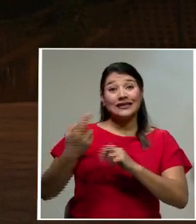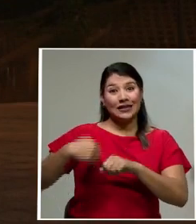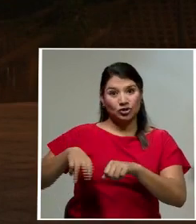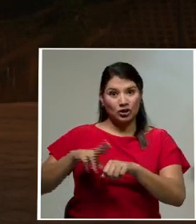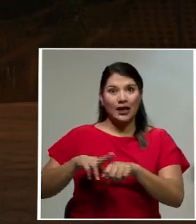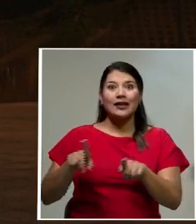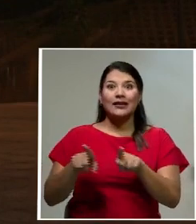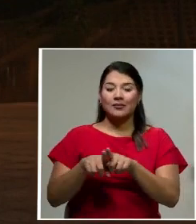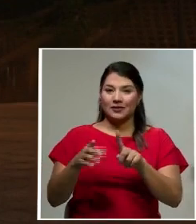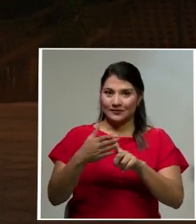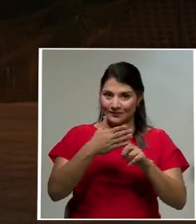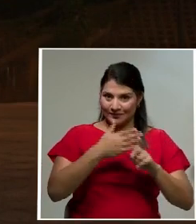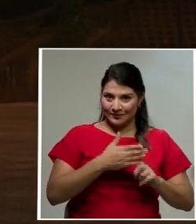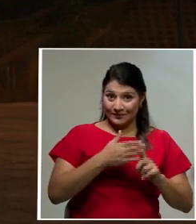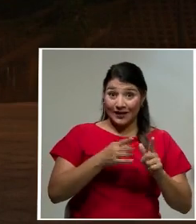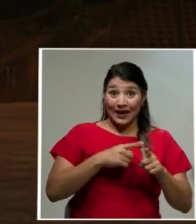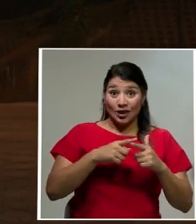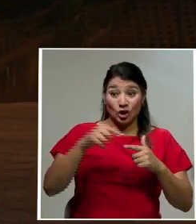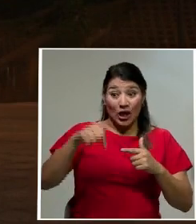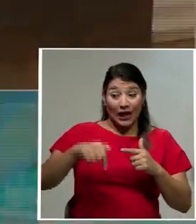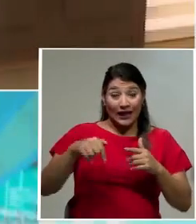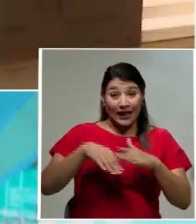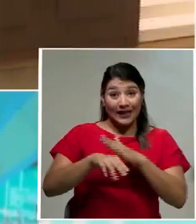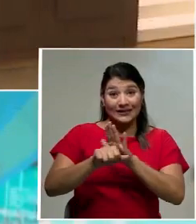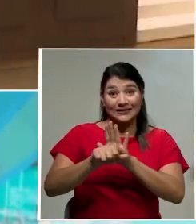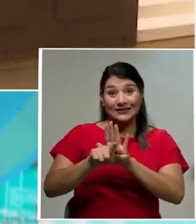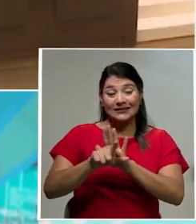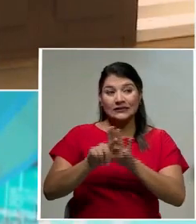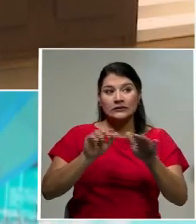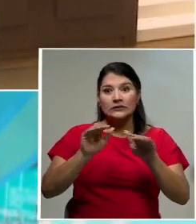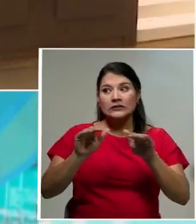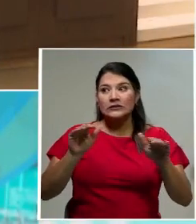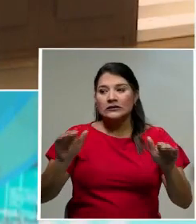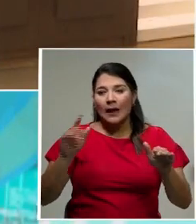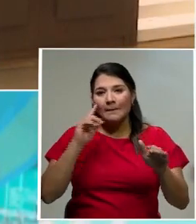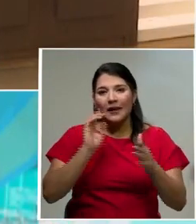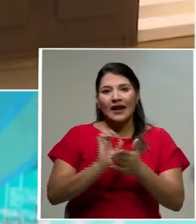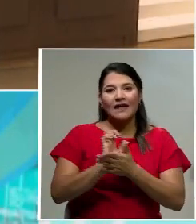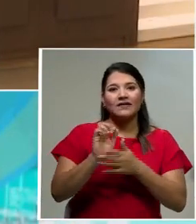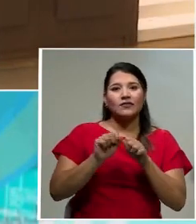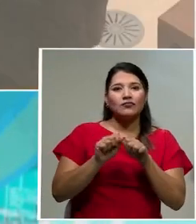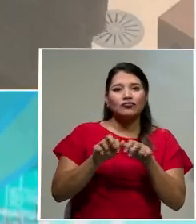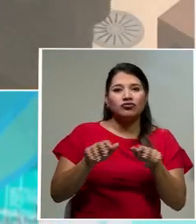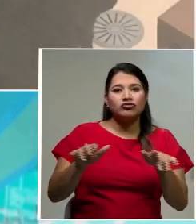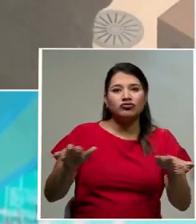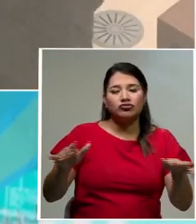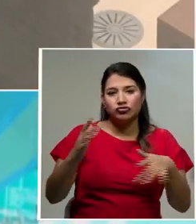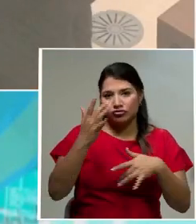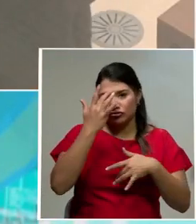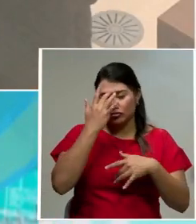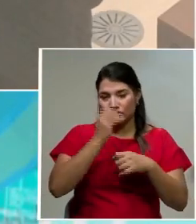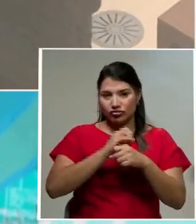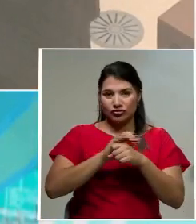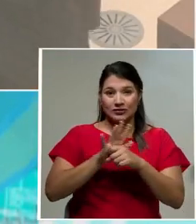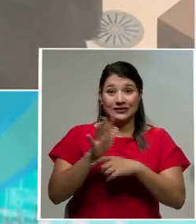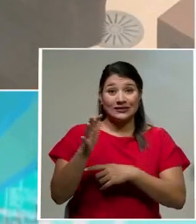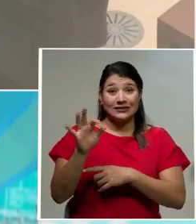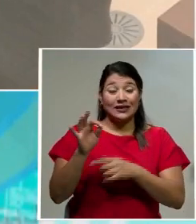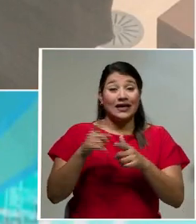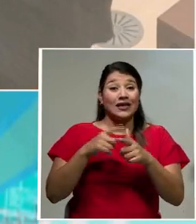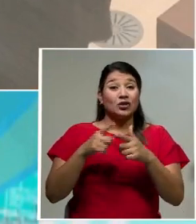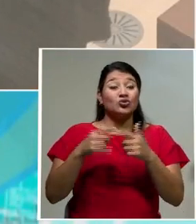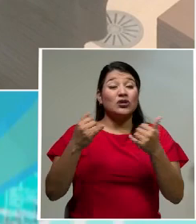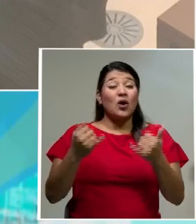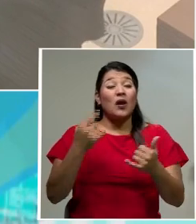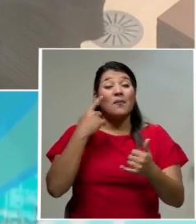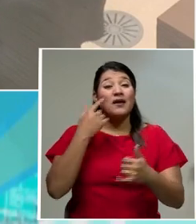el Congreso para pues buscar evitar un nuevo brote de esta enfermedad, y vamos a ver lo que nos